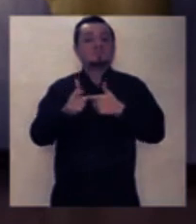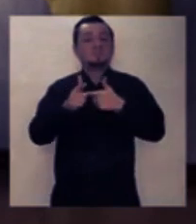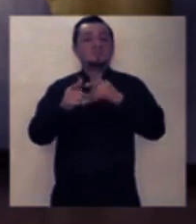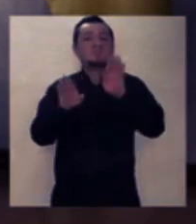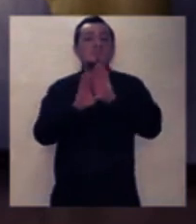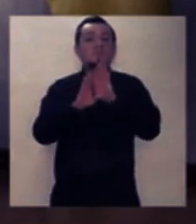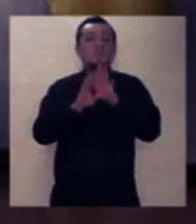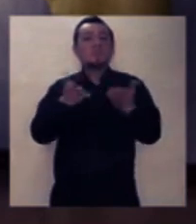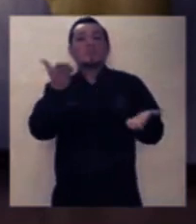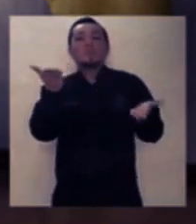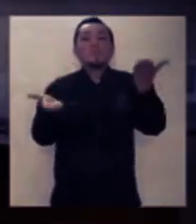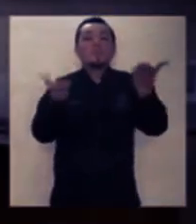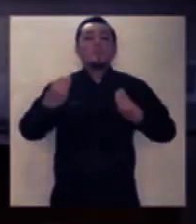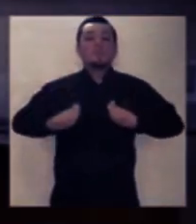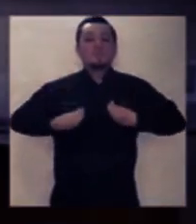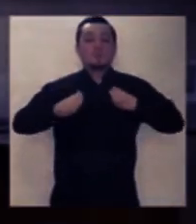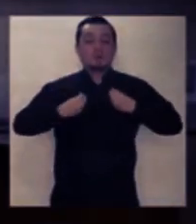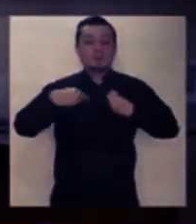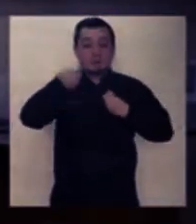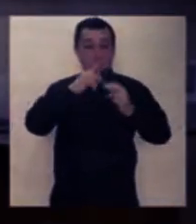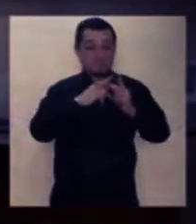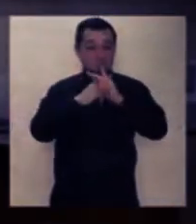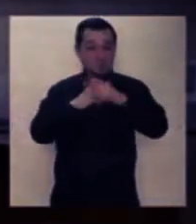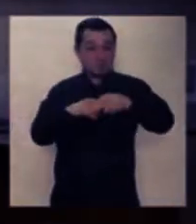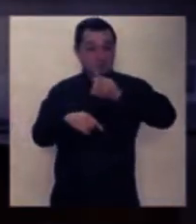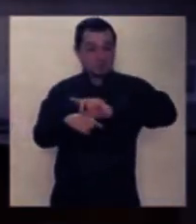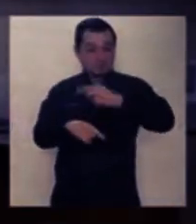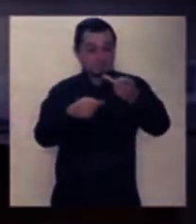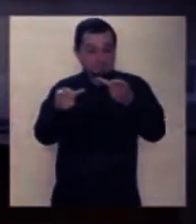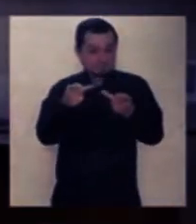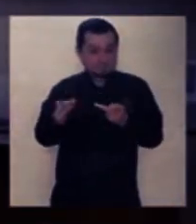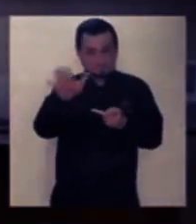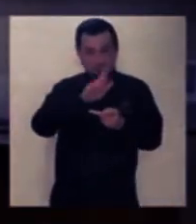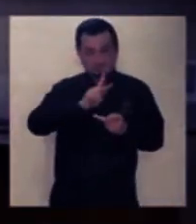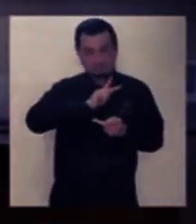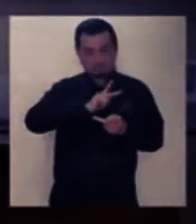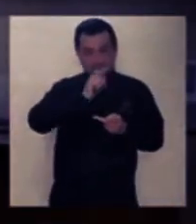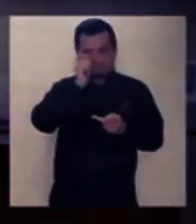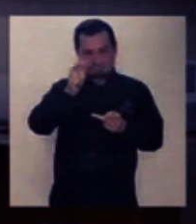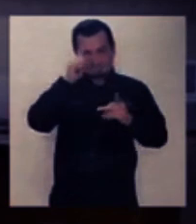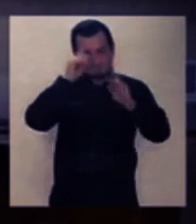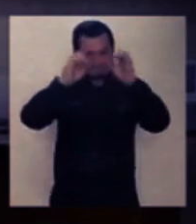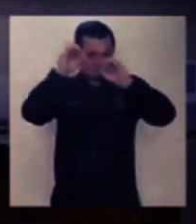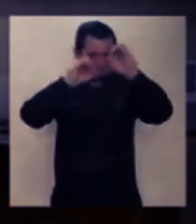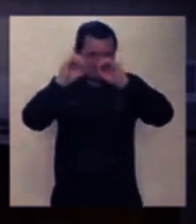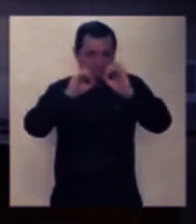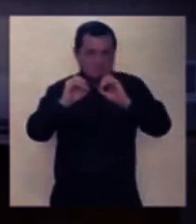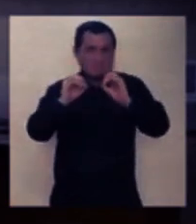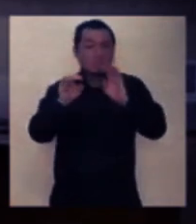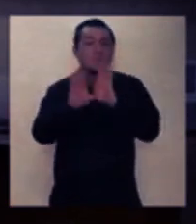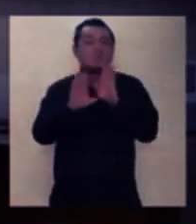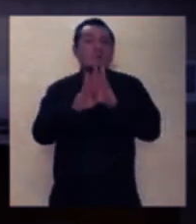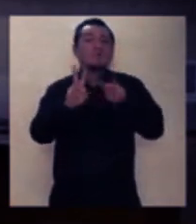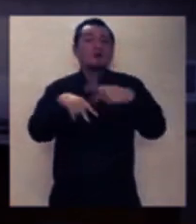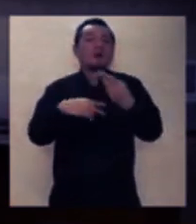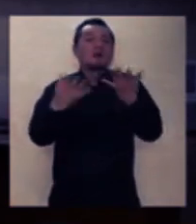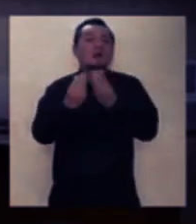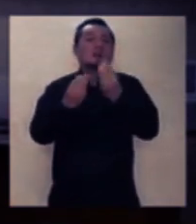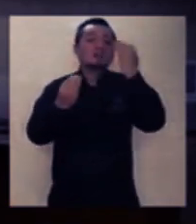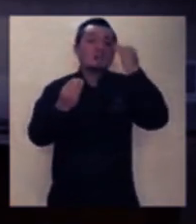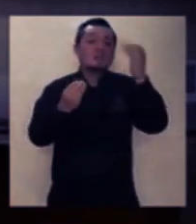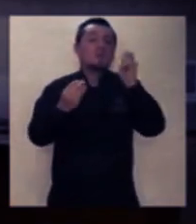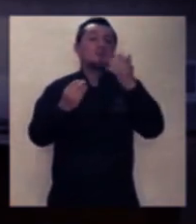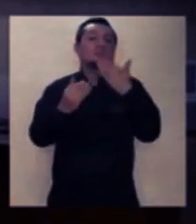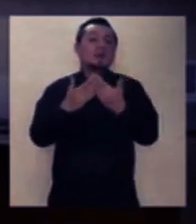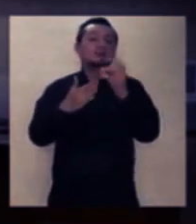sin que esto signifique sacrificar vidas. En este mismo sentido, en los próximos días, la Mesa de Educación definirá los criterios y protocolos para definir